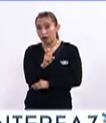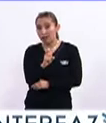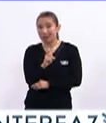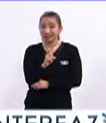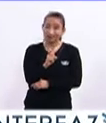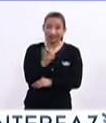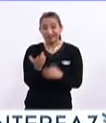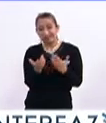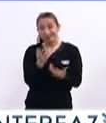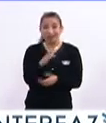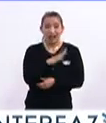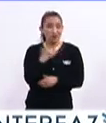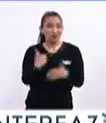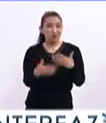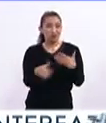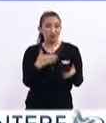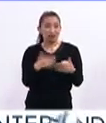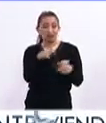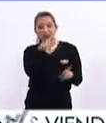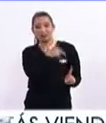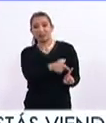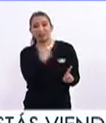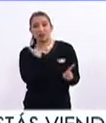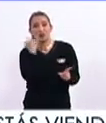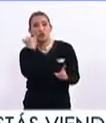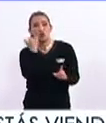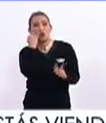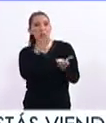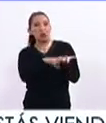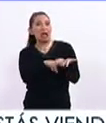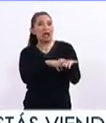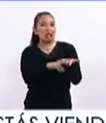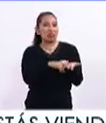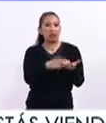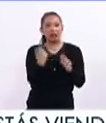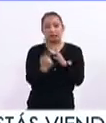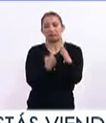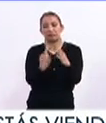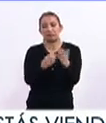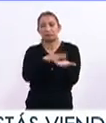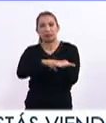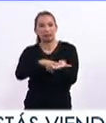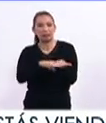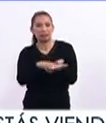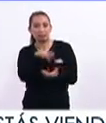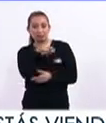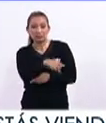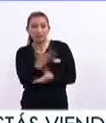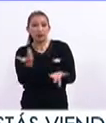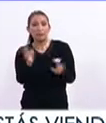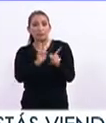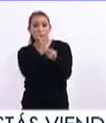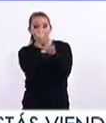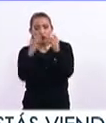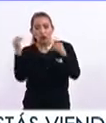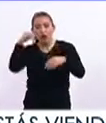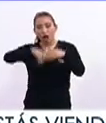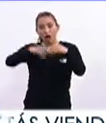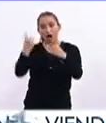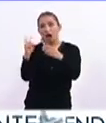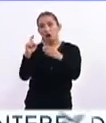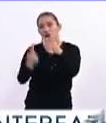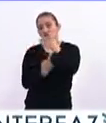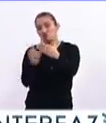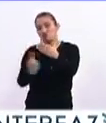está ahora muy de boga la opción de estos jugos verdes, ¿no? O licuados verdes, exactamente, que son verduras, se licúan con